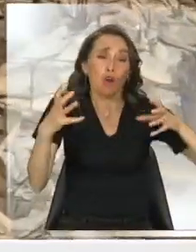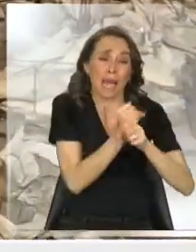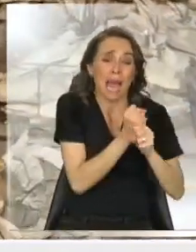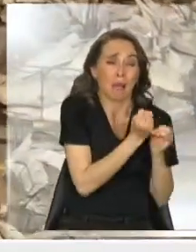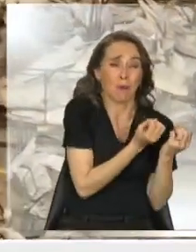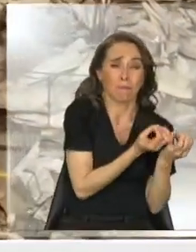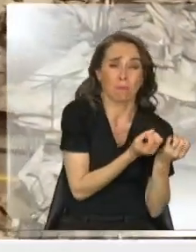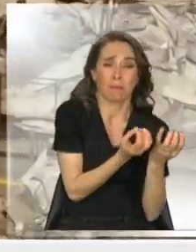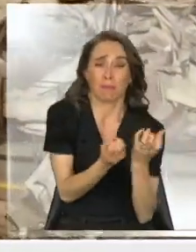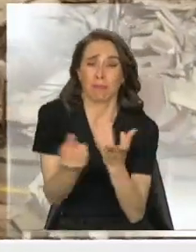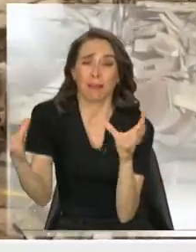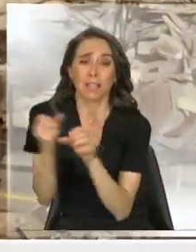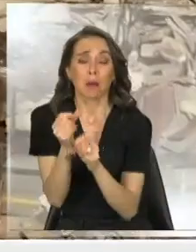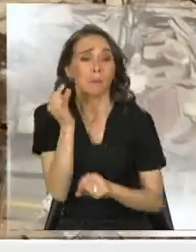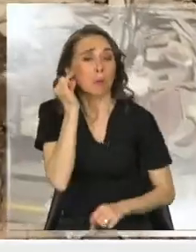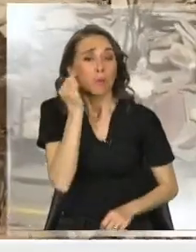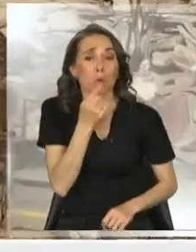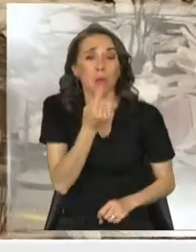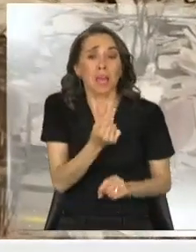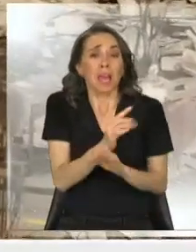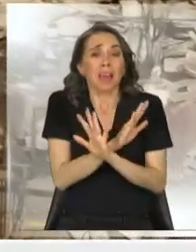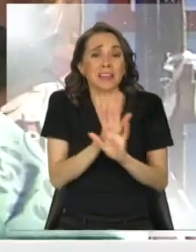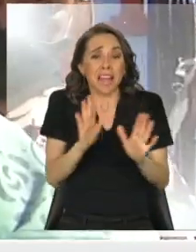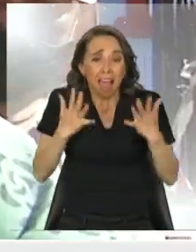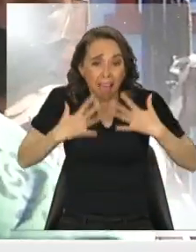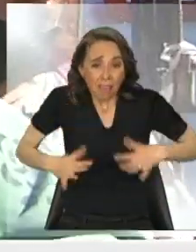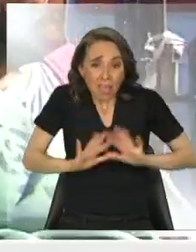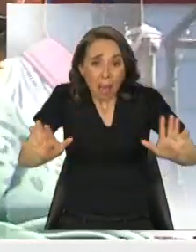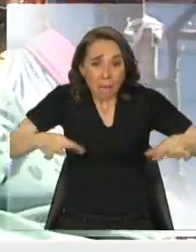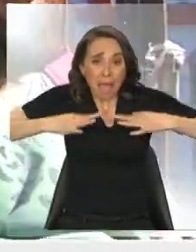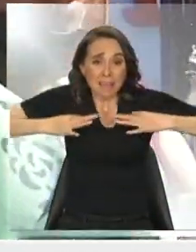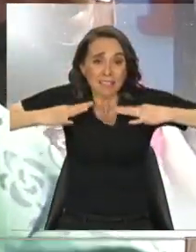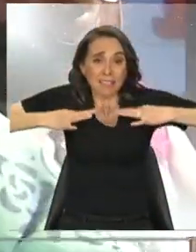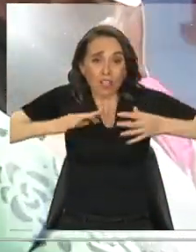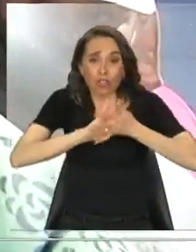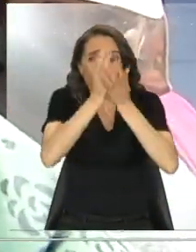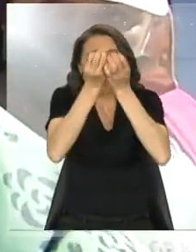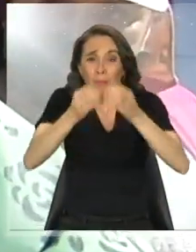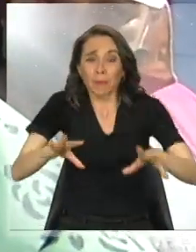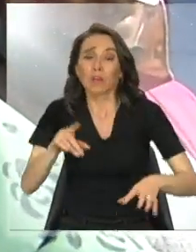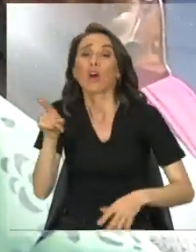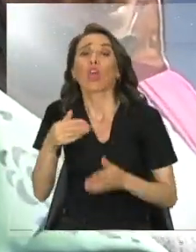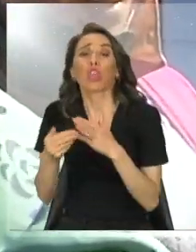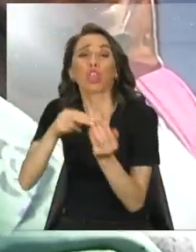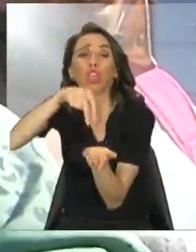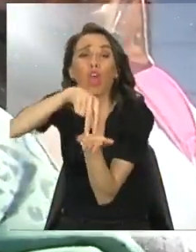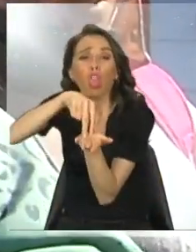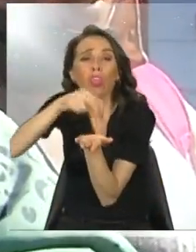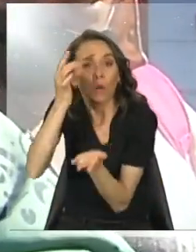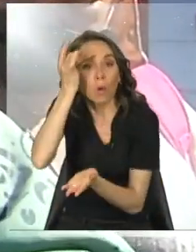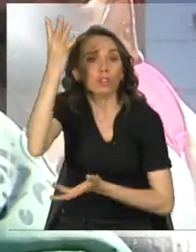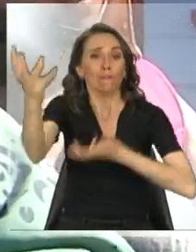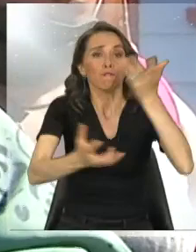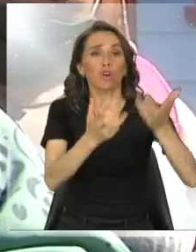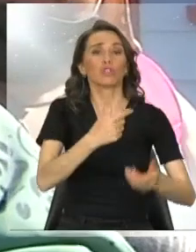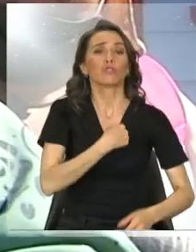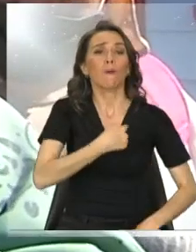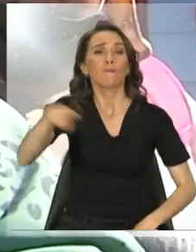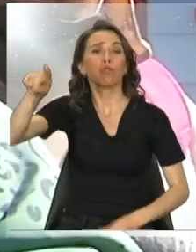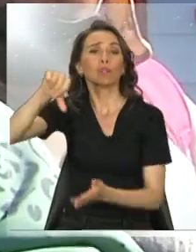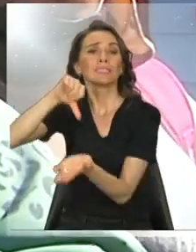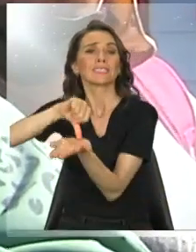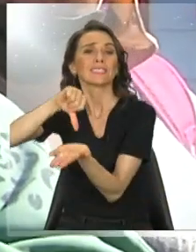No tenemos nada, quedamos con lo puesto, nada más. ¿Dónde estaba usted cuando se enteró? Yo andaba en el